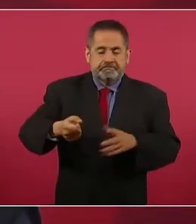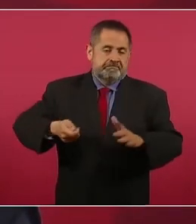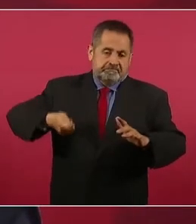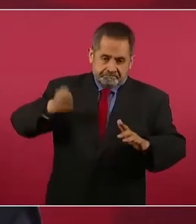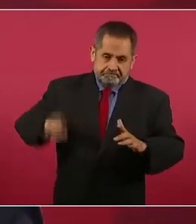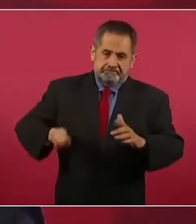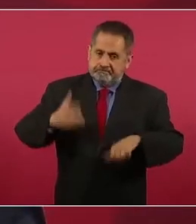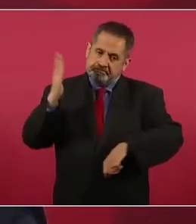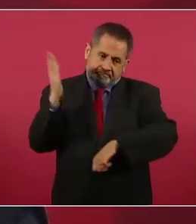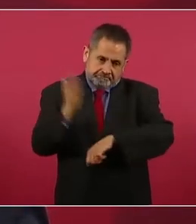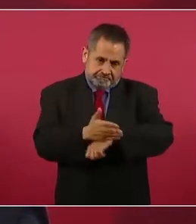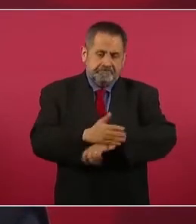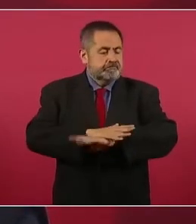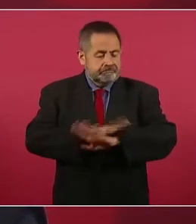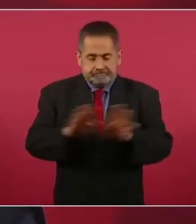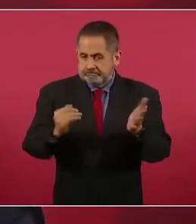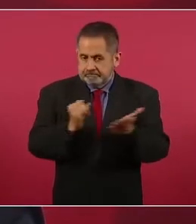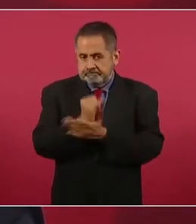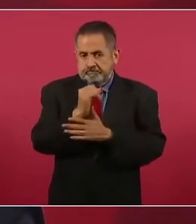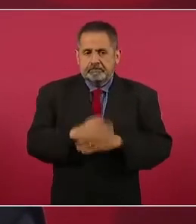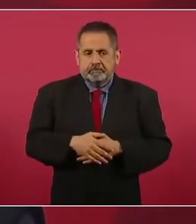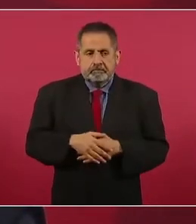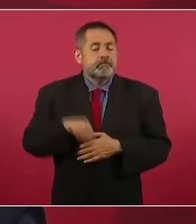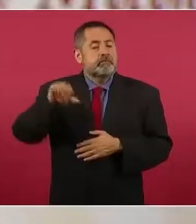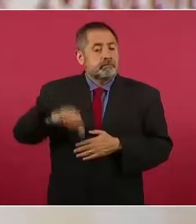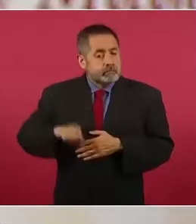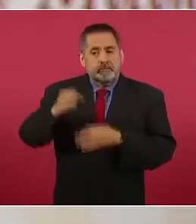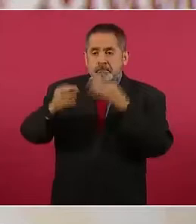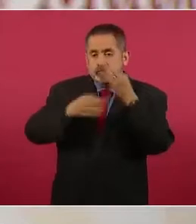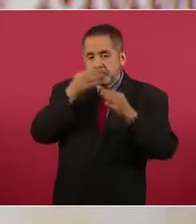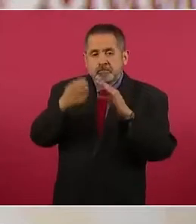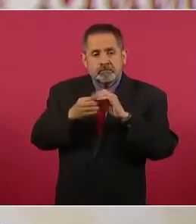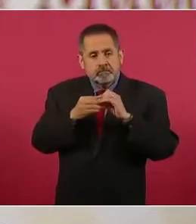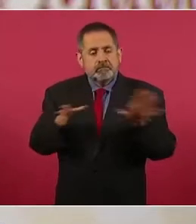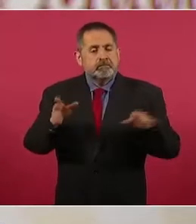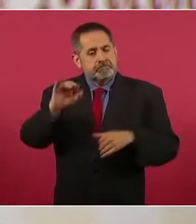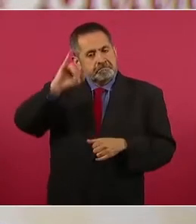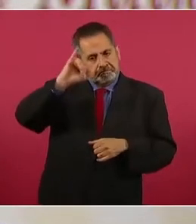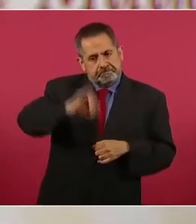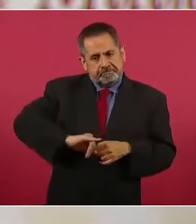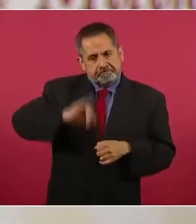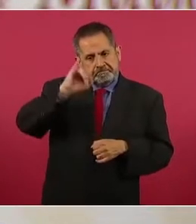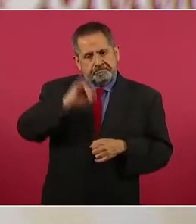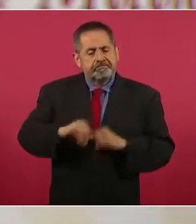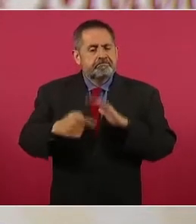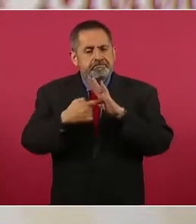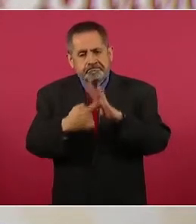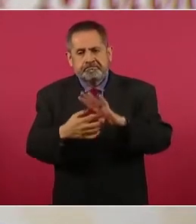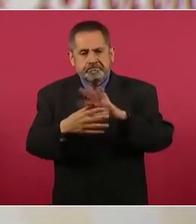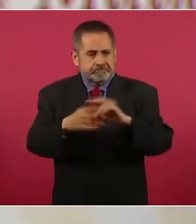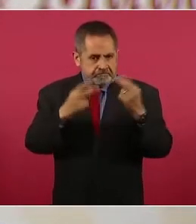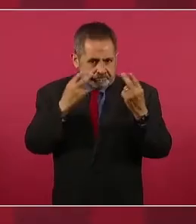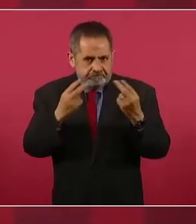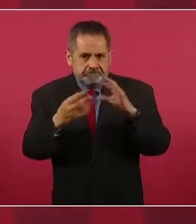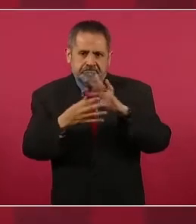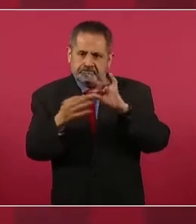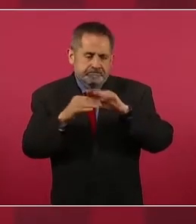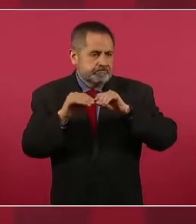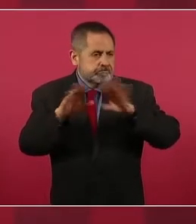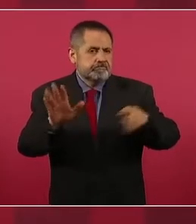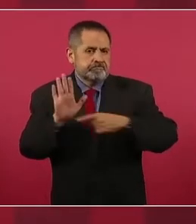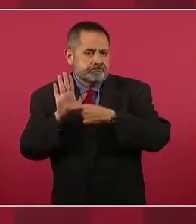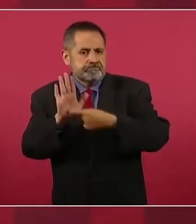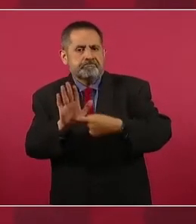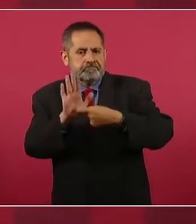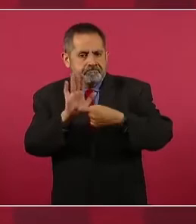en esta sección que se abrió en esta conferencia en los jueves, se está visibilizando